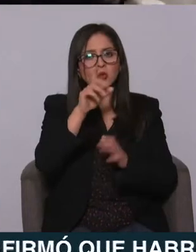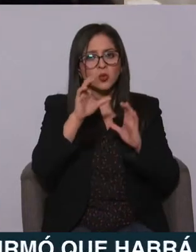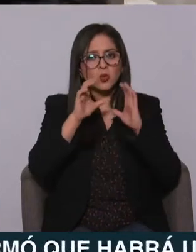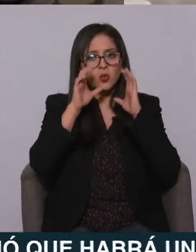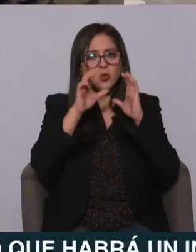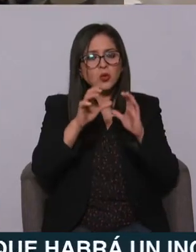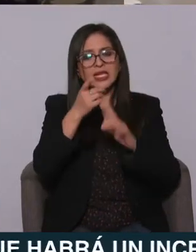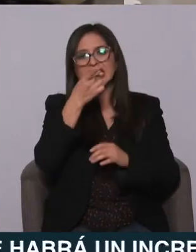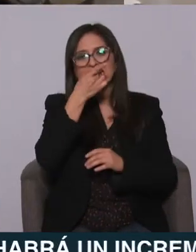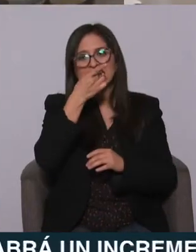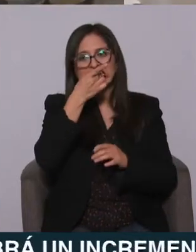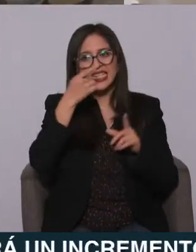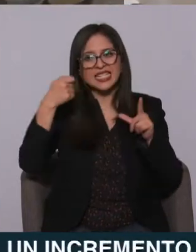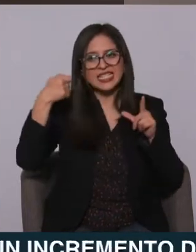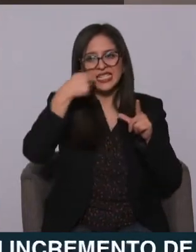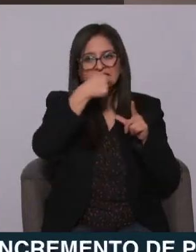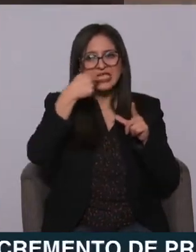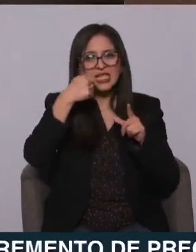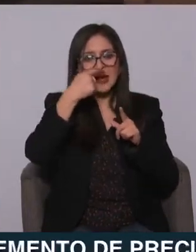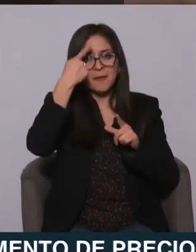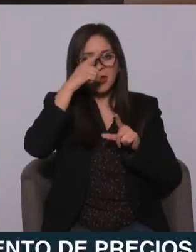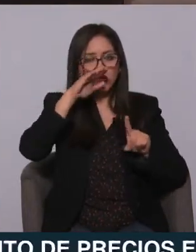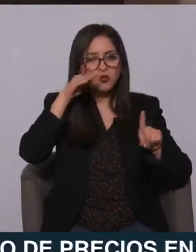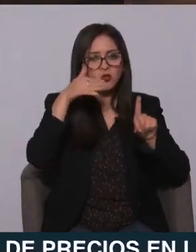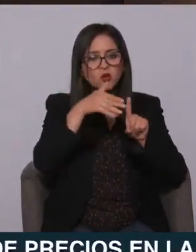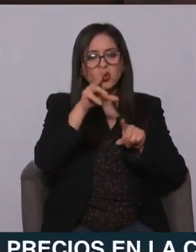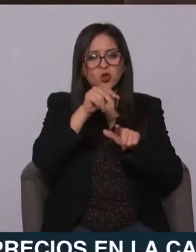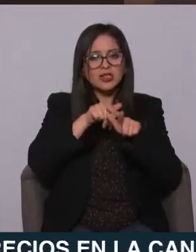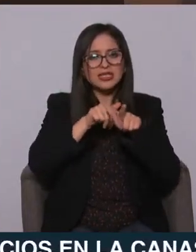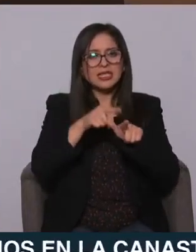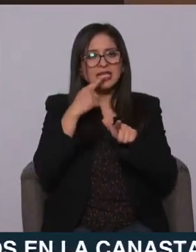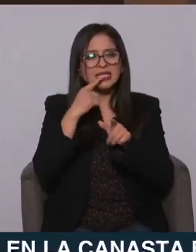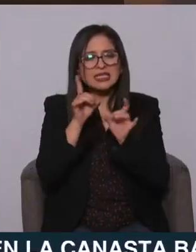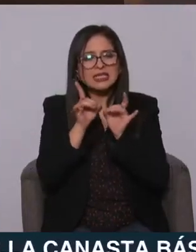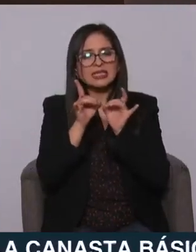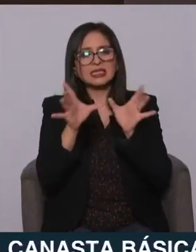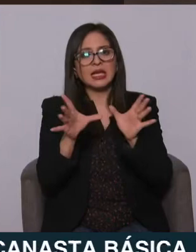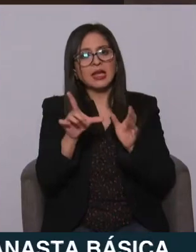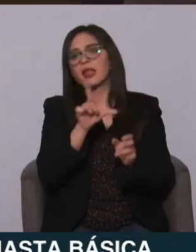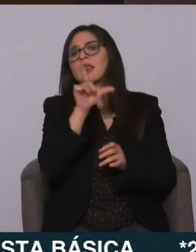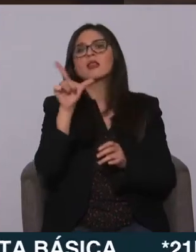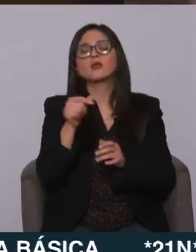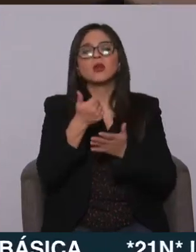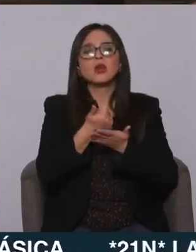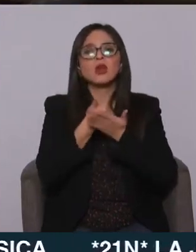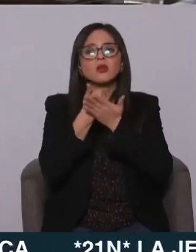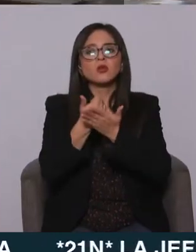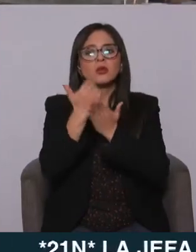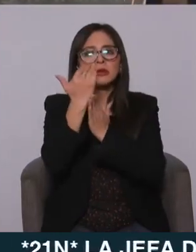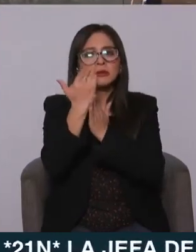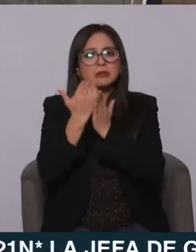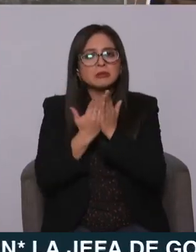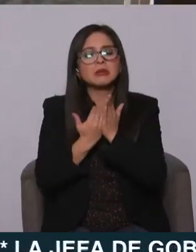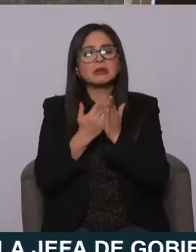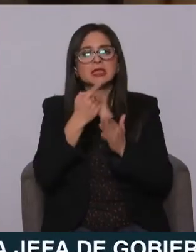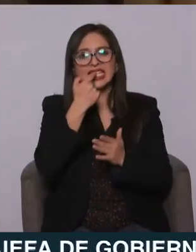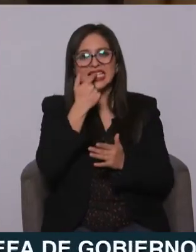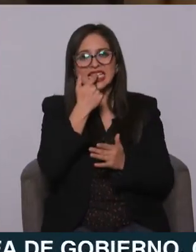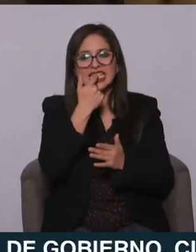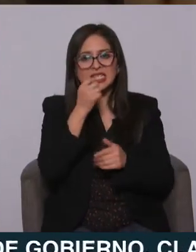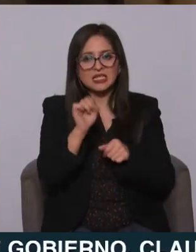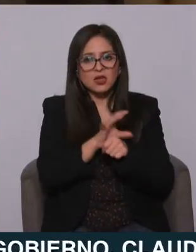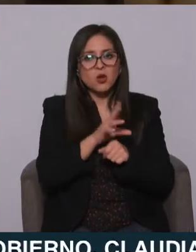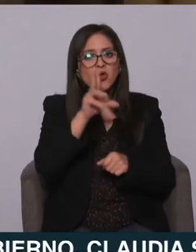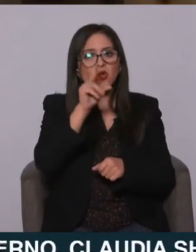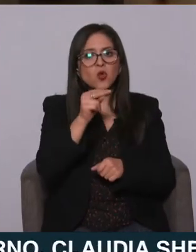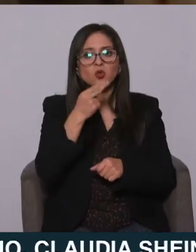una pasta de dientes específica para evitar este problema. Te ayudará a disminuir la sensibilidad dental. No